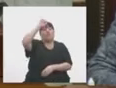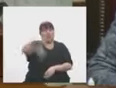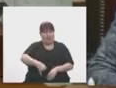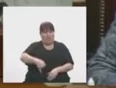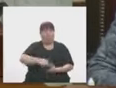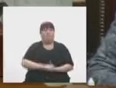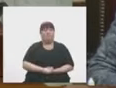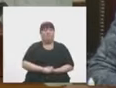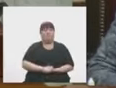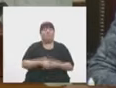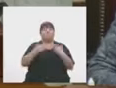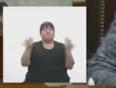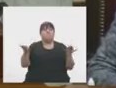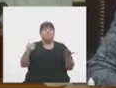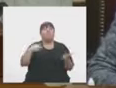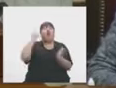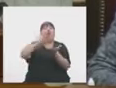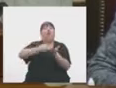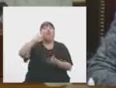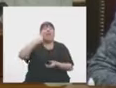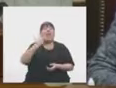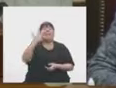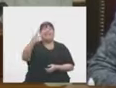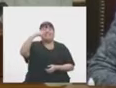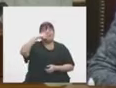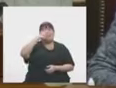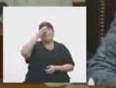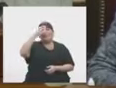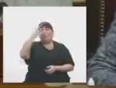afirmativo a la orden del día